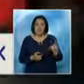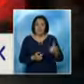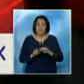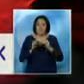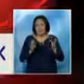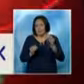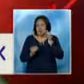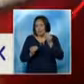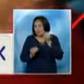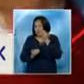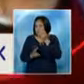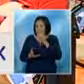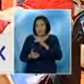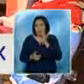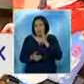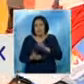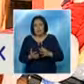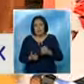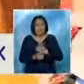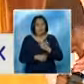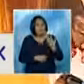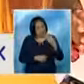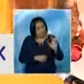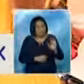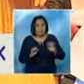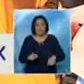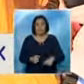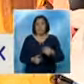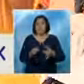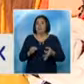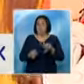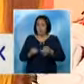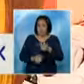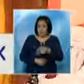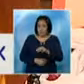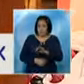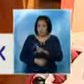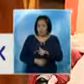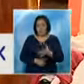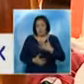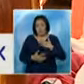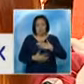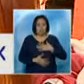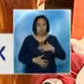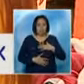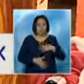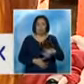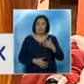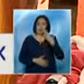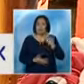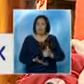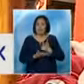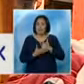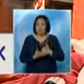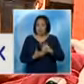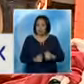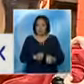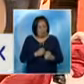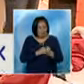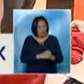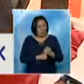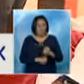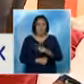besos y le decía que la quería, saber que al menos se hizo justicia para Max la reconforta y la ayuda a seguir allí fuerte por